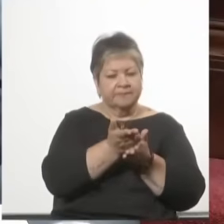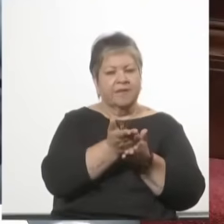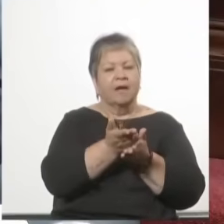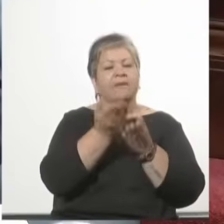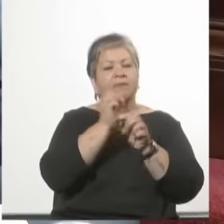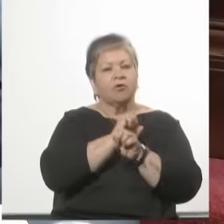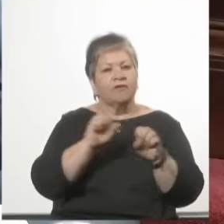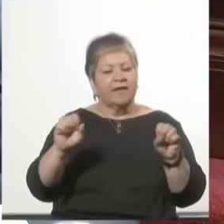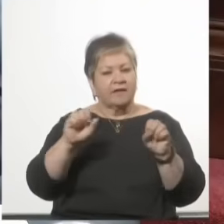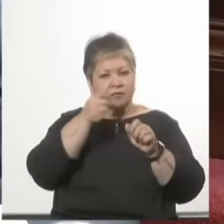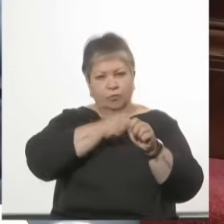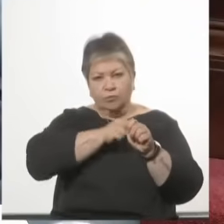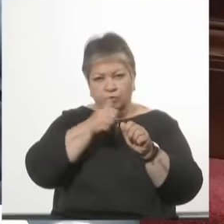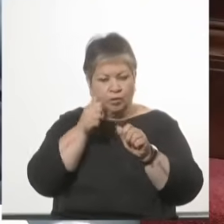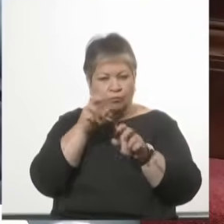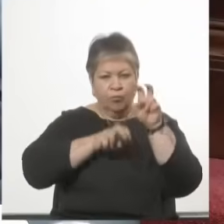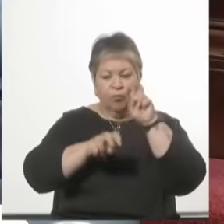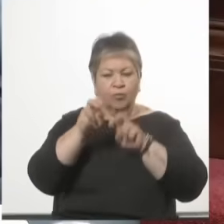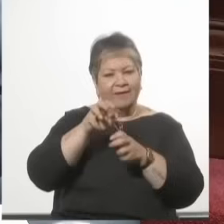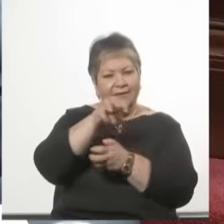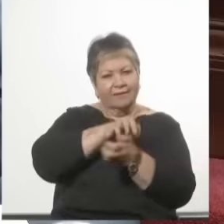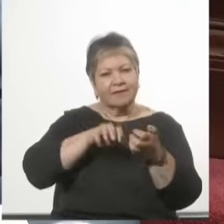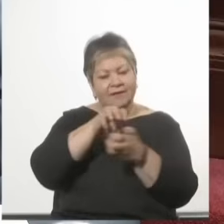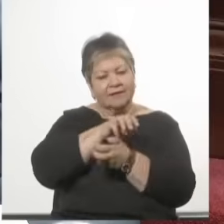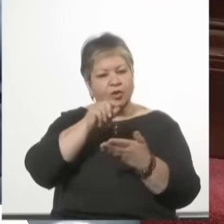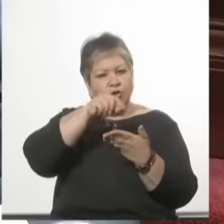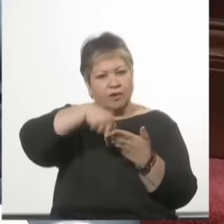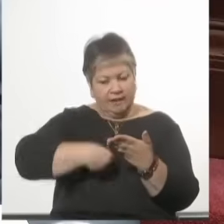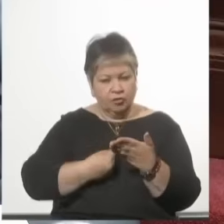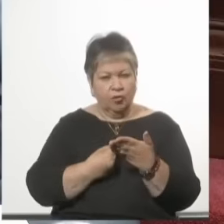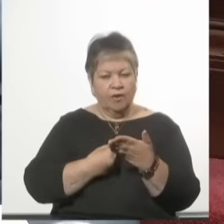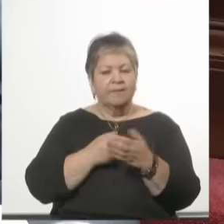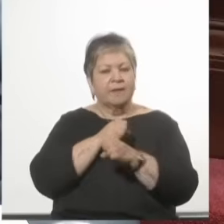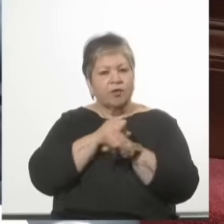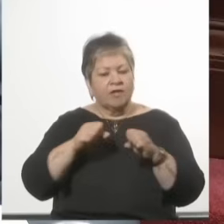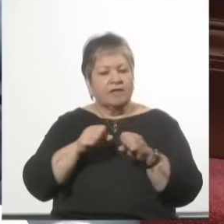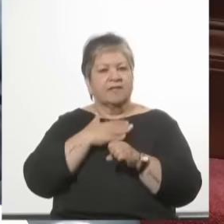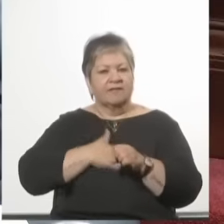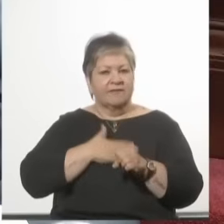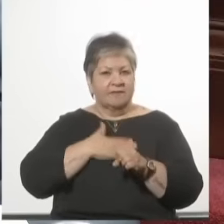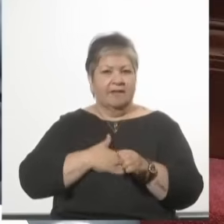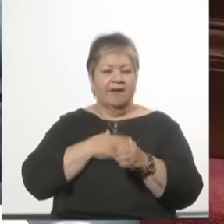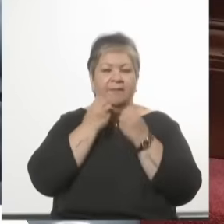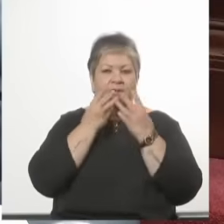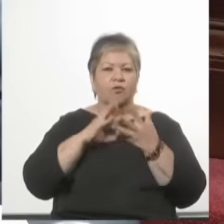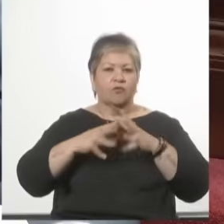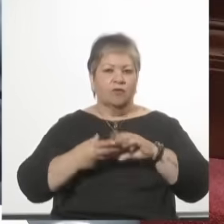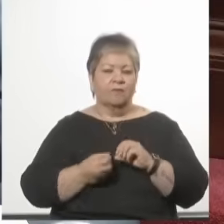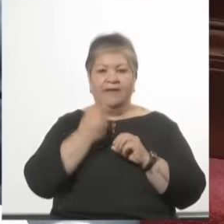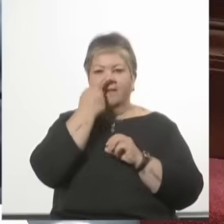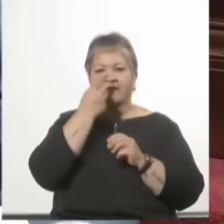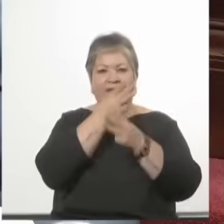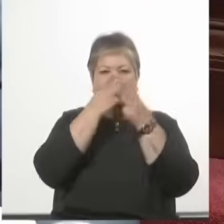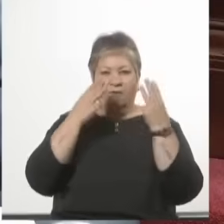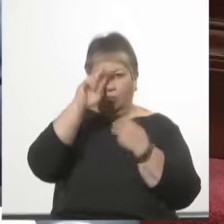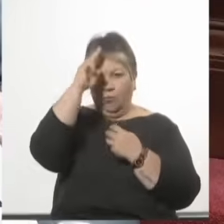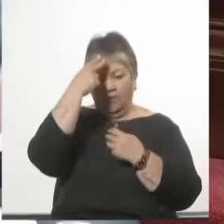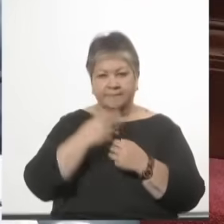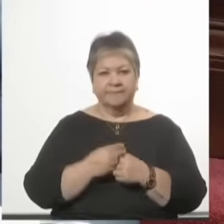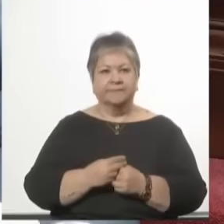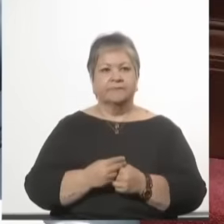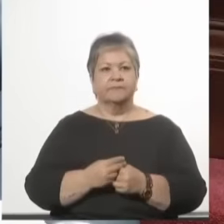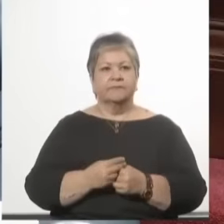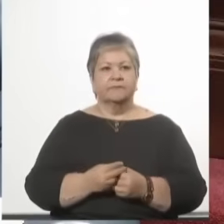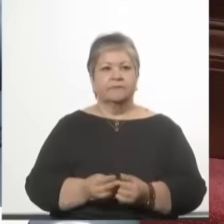mejor solución a esta crisis contractual en pos de satisfacer de la mejor forma el interés general.